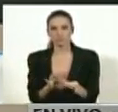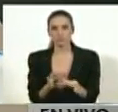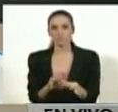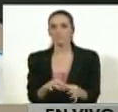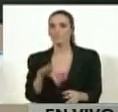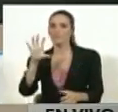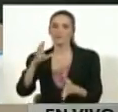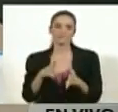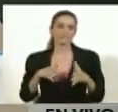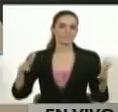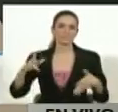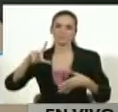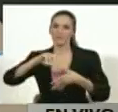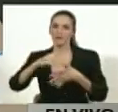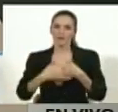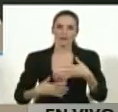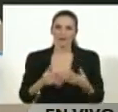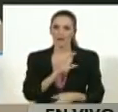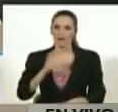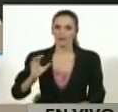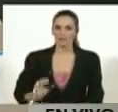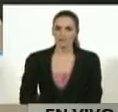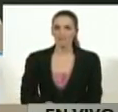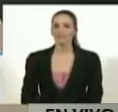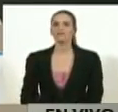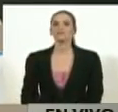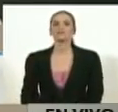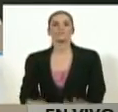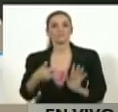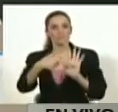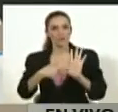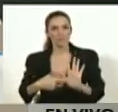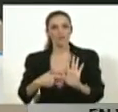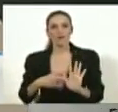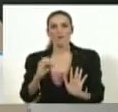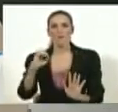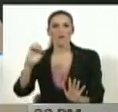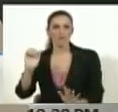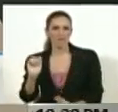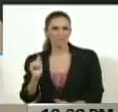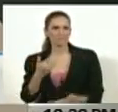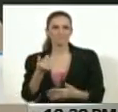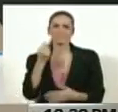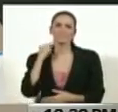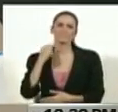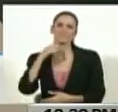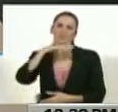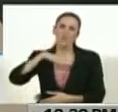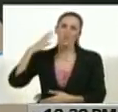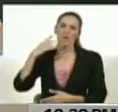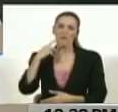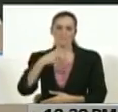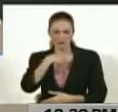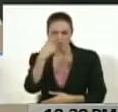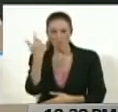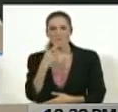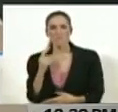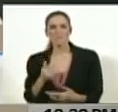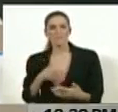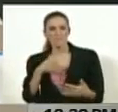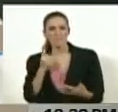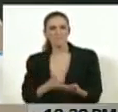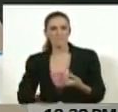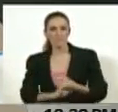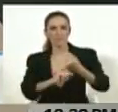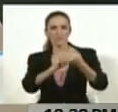patria grande latinoamericana y caribeña el expediente que muestra la oea es un expediente de vergüenza de apoyo a golpes de de estado